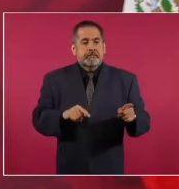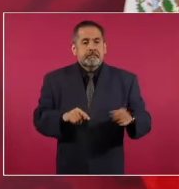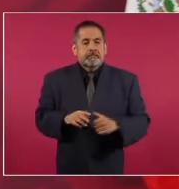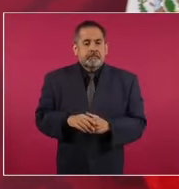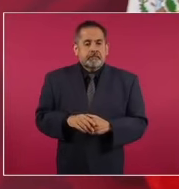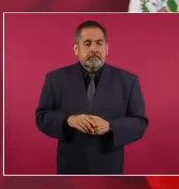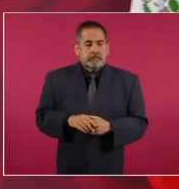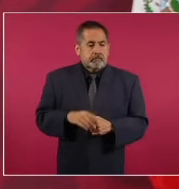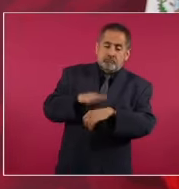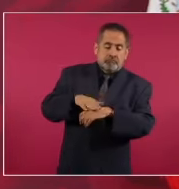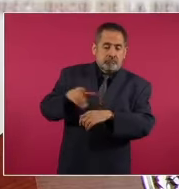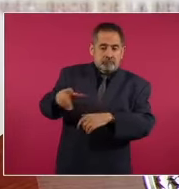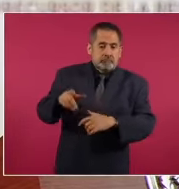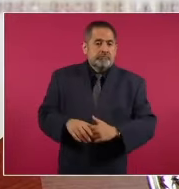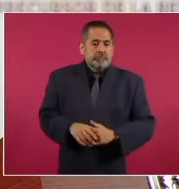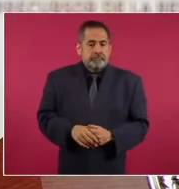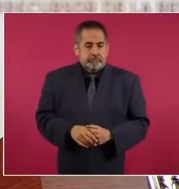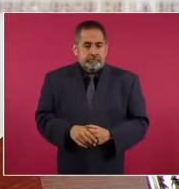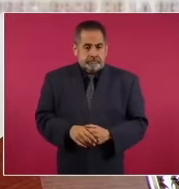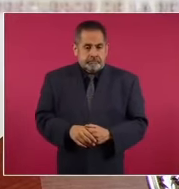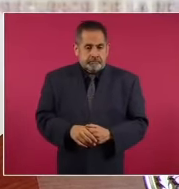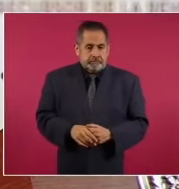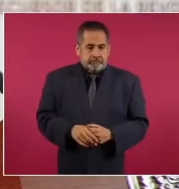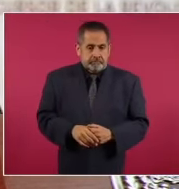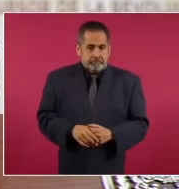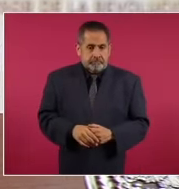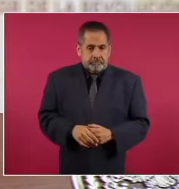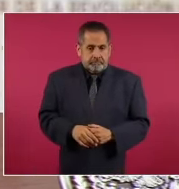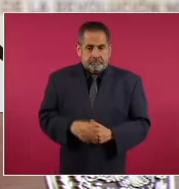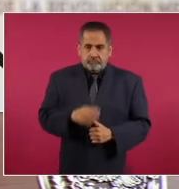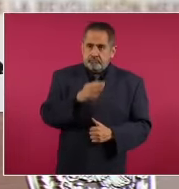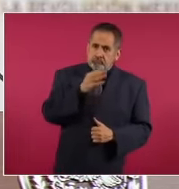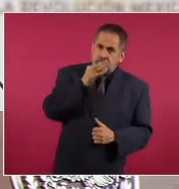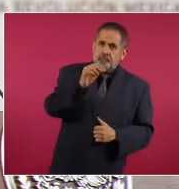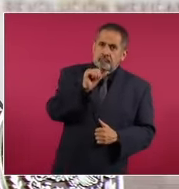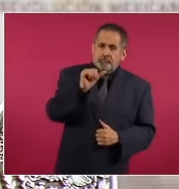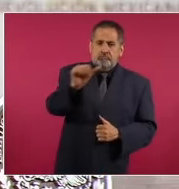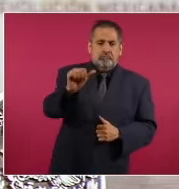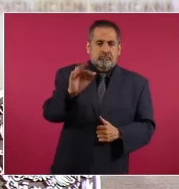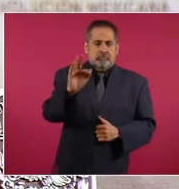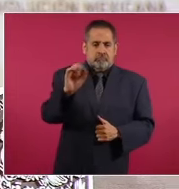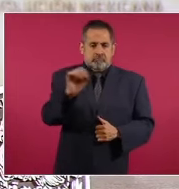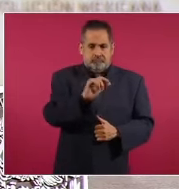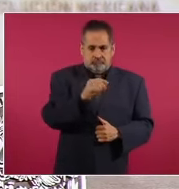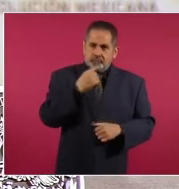les mandó a decir a Fox